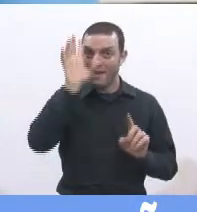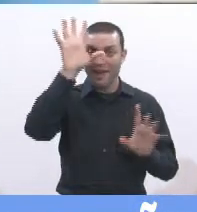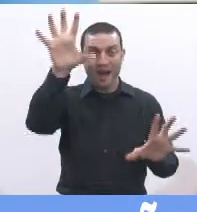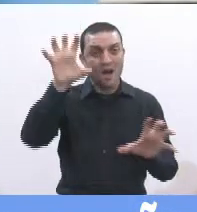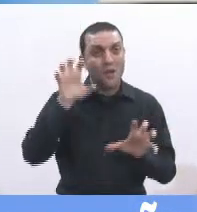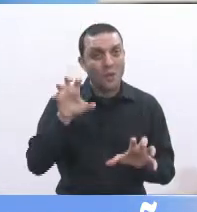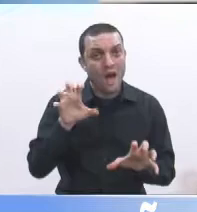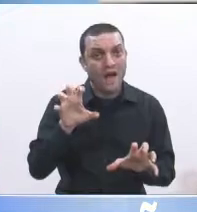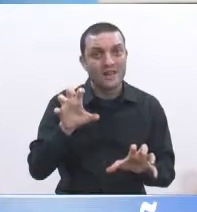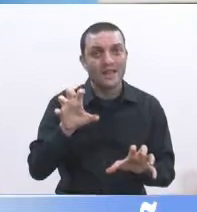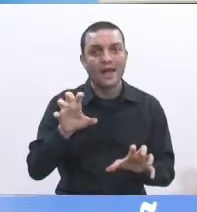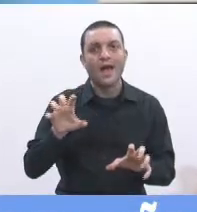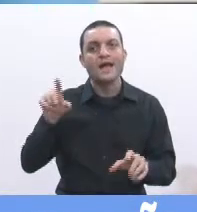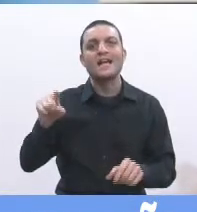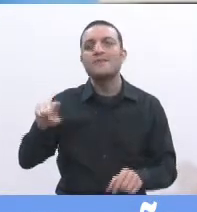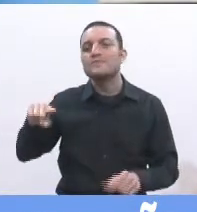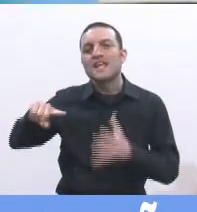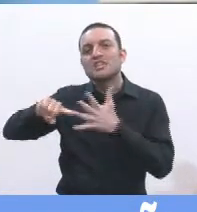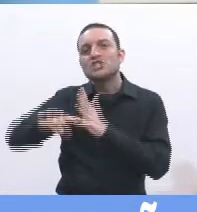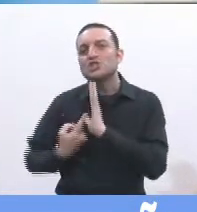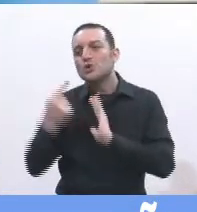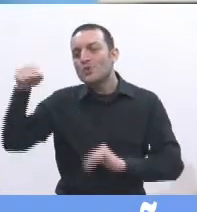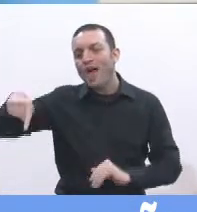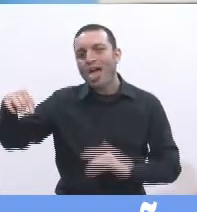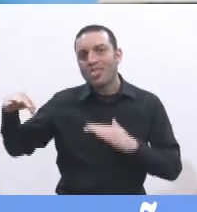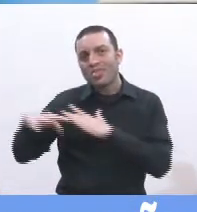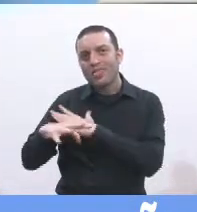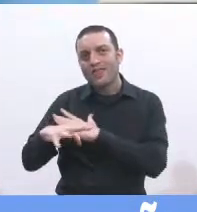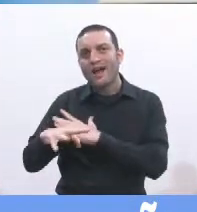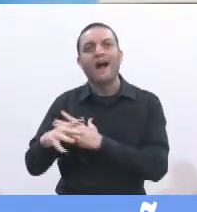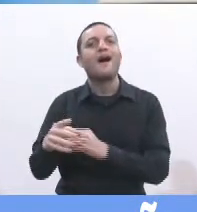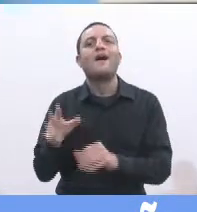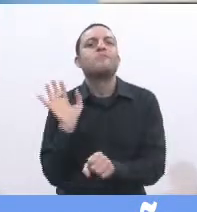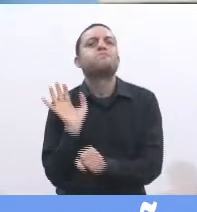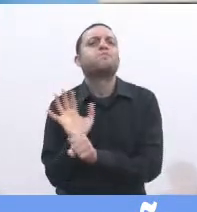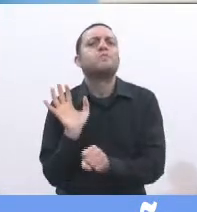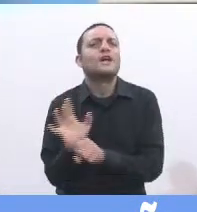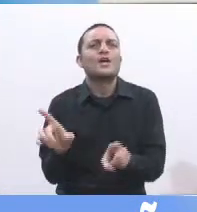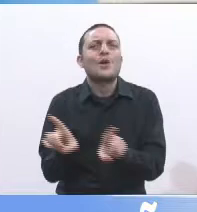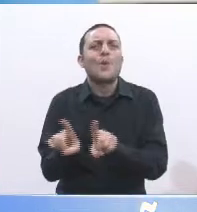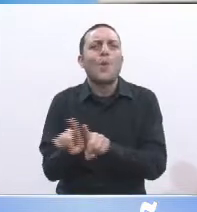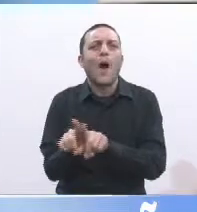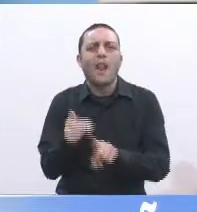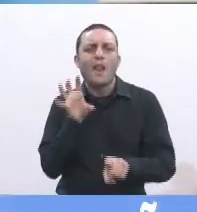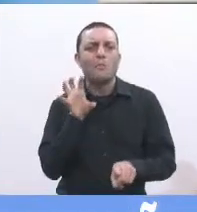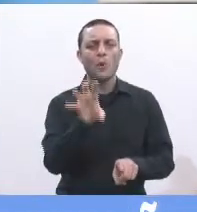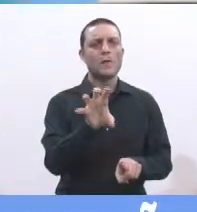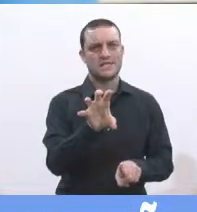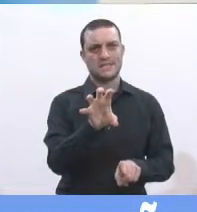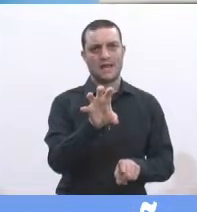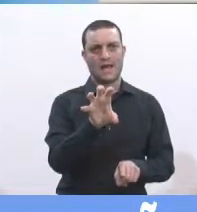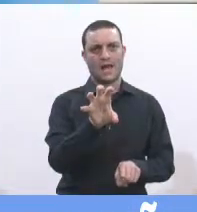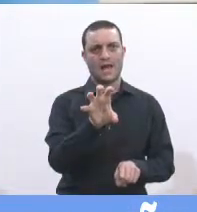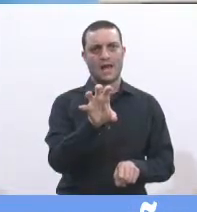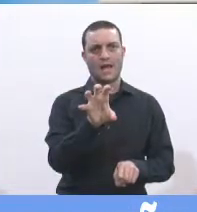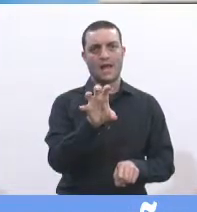Buenos Aires es una provincia más. Y así lo contempló la Corte Suprema en su fallo del 2019. Pero